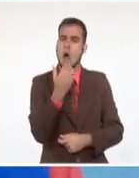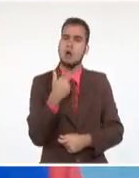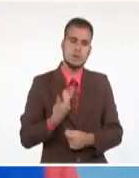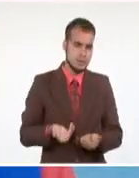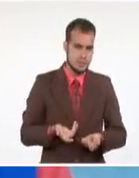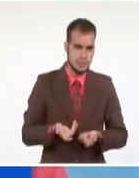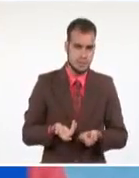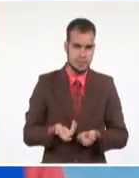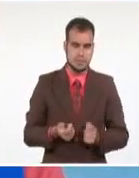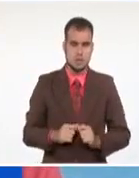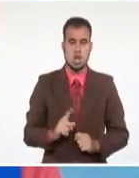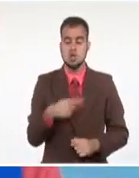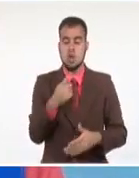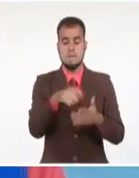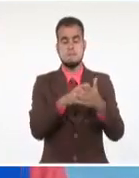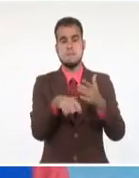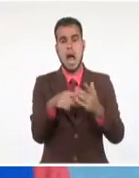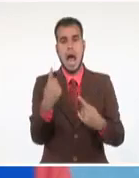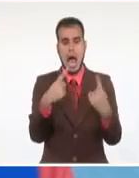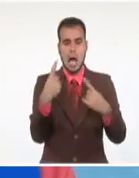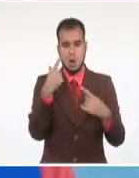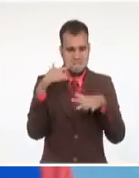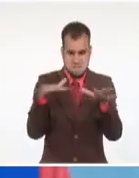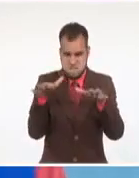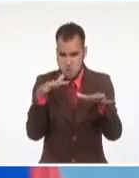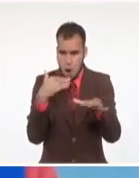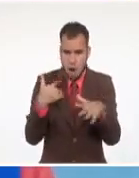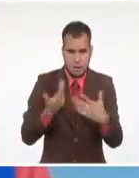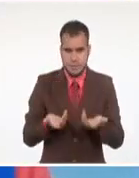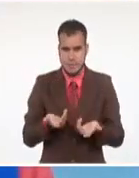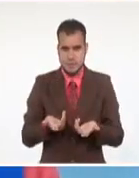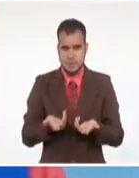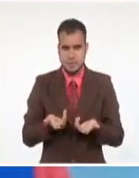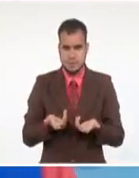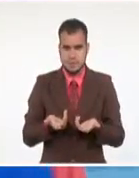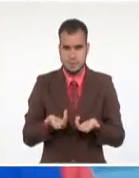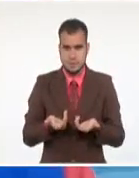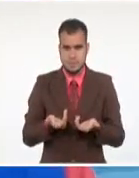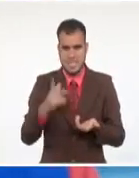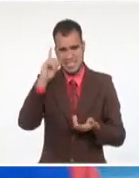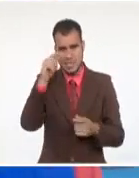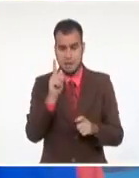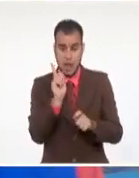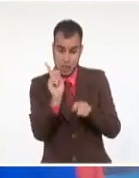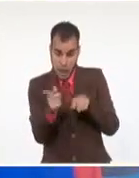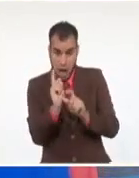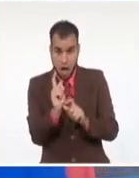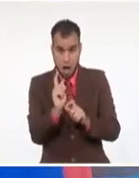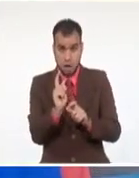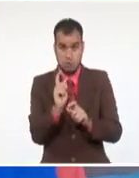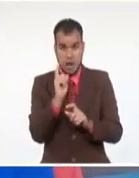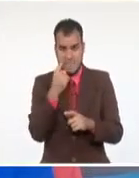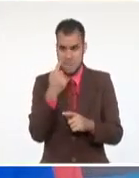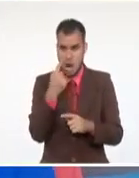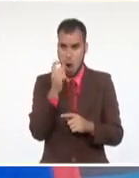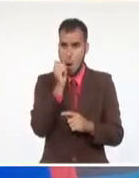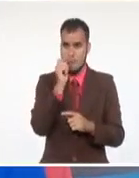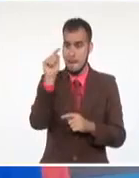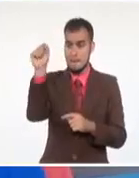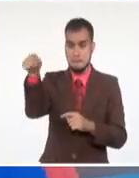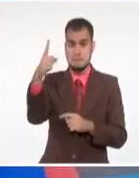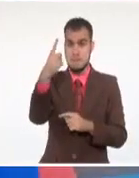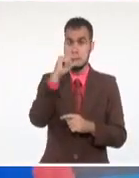Diseñamos algunas jugadas tácticas con la defensa contra el toque de bola de sacrificio con hombre en primera y con hombre en primera